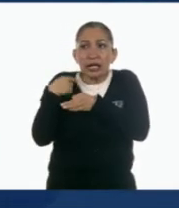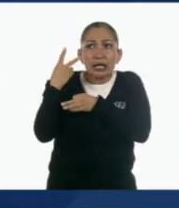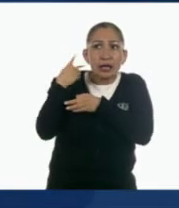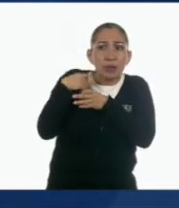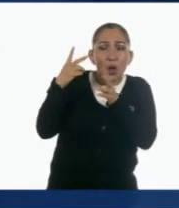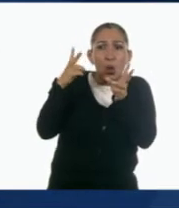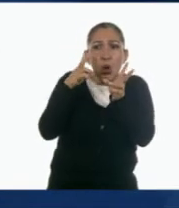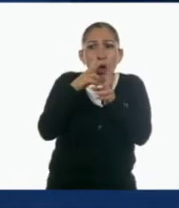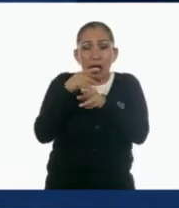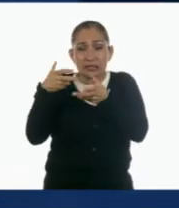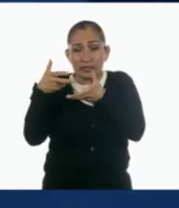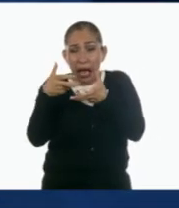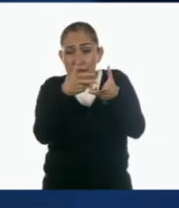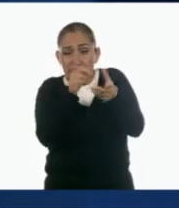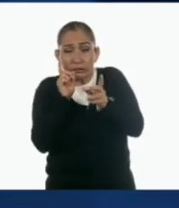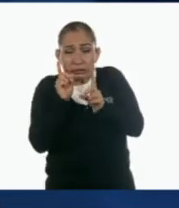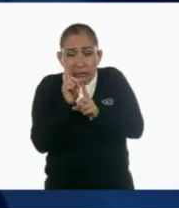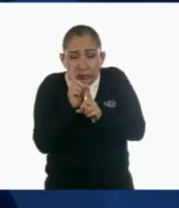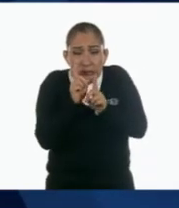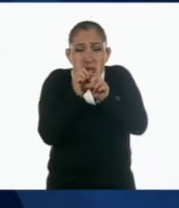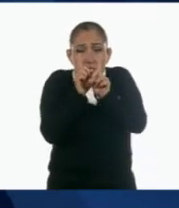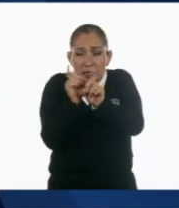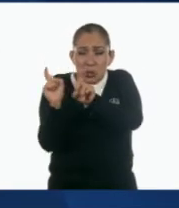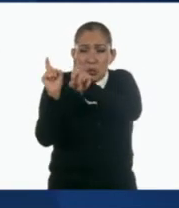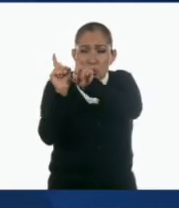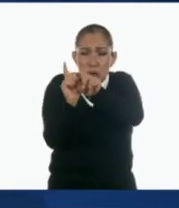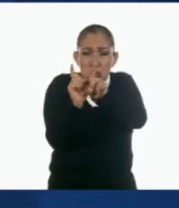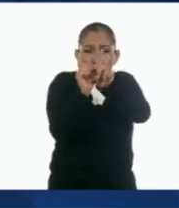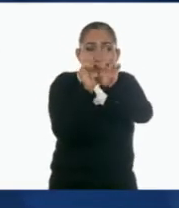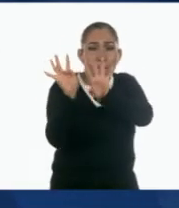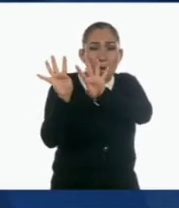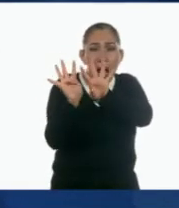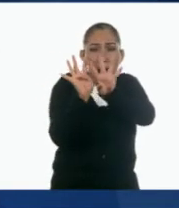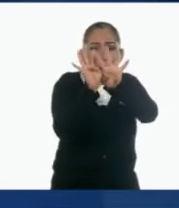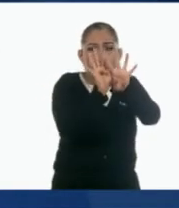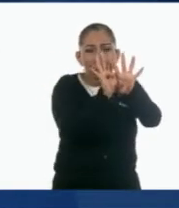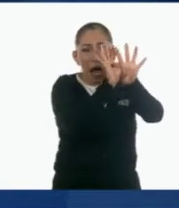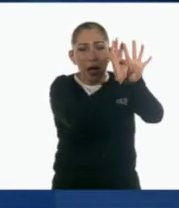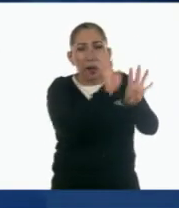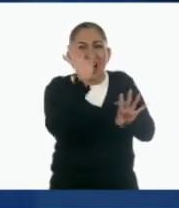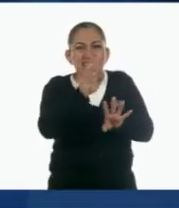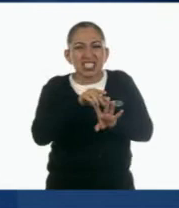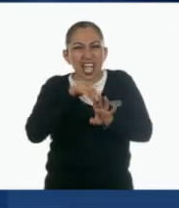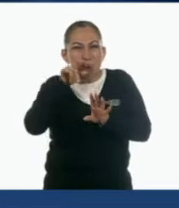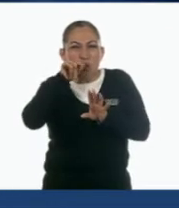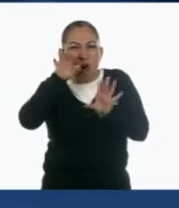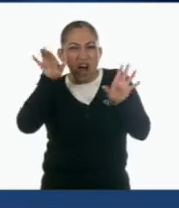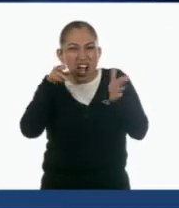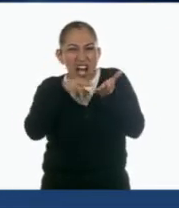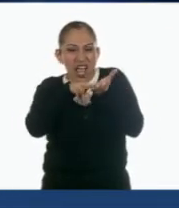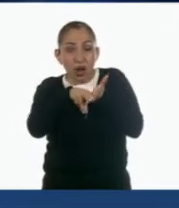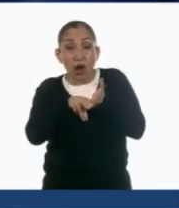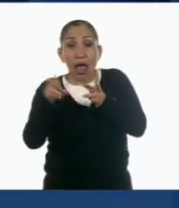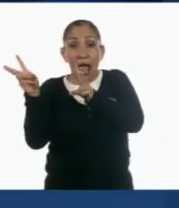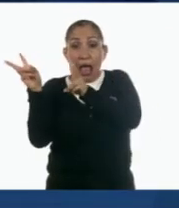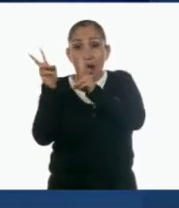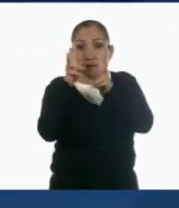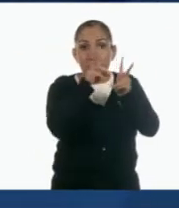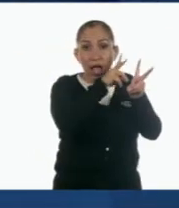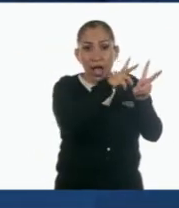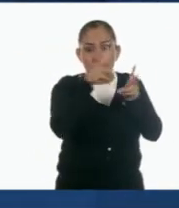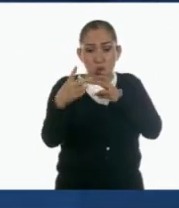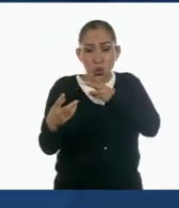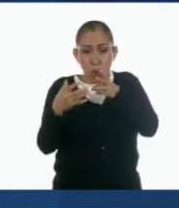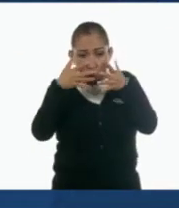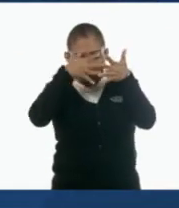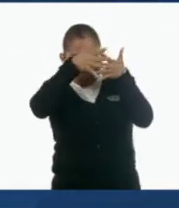a lo largo de las calles oscuras como si fuera una procesión de enormes cuervos negros. El viento se filtraba